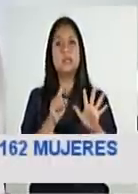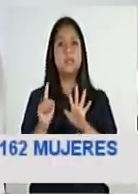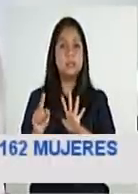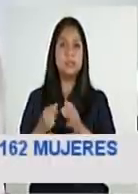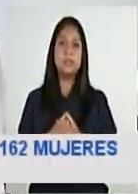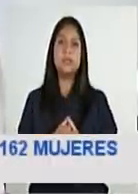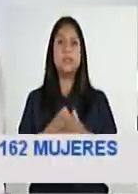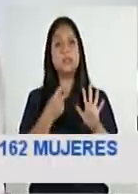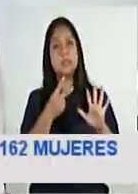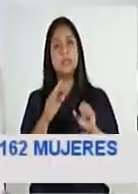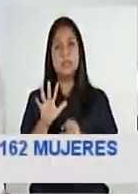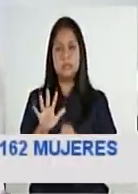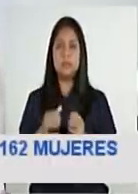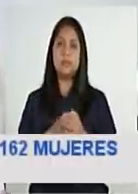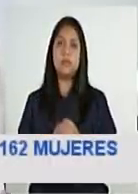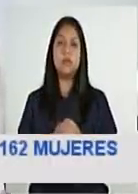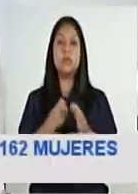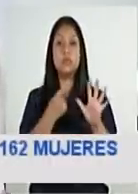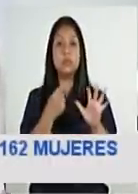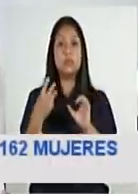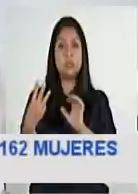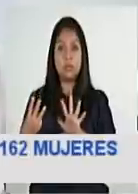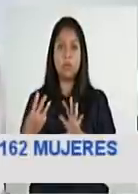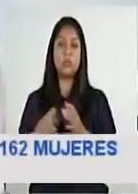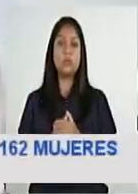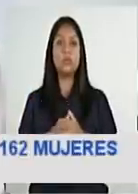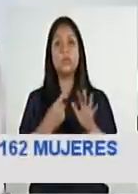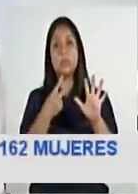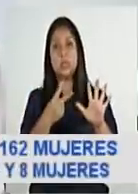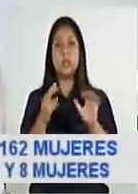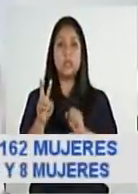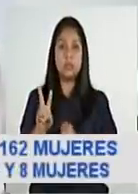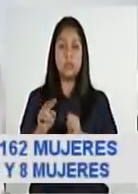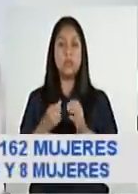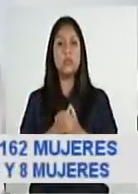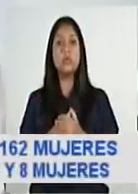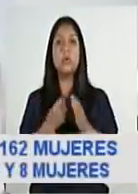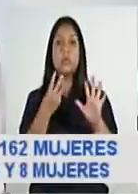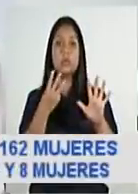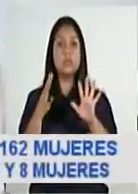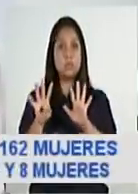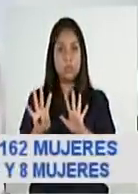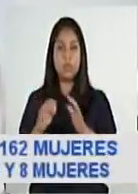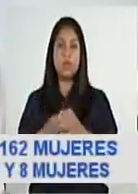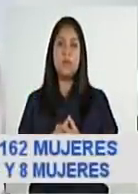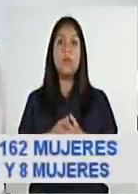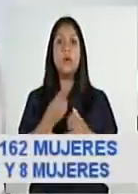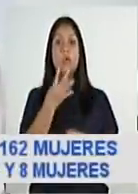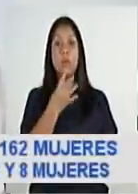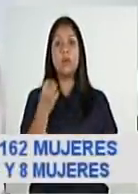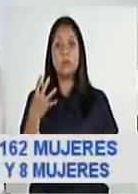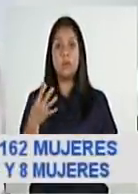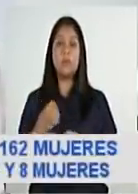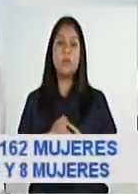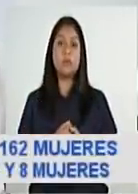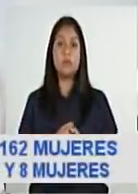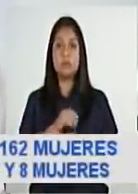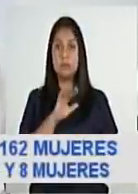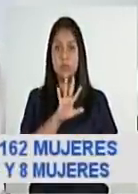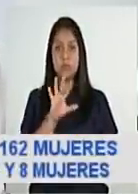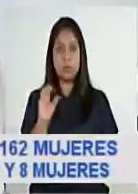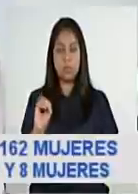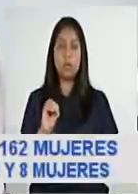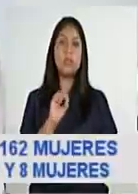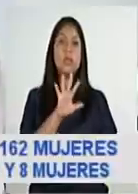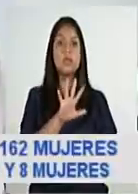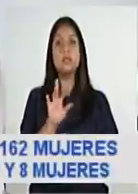66, 75, 68, 72, 89, 44,